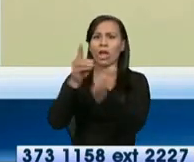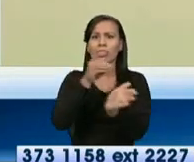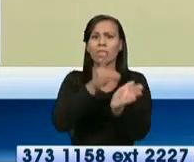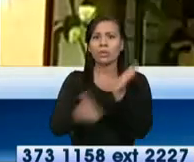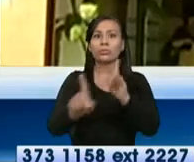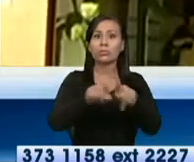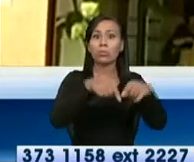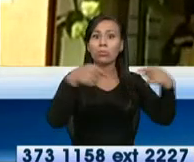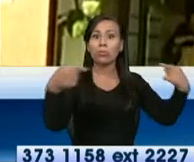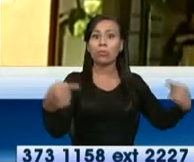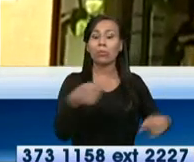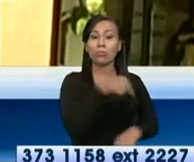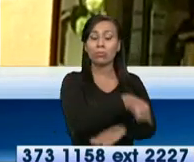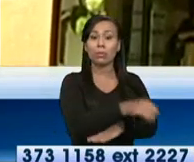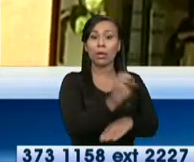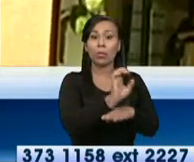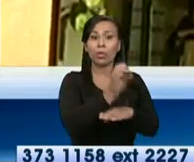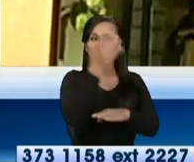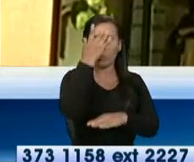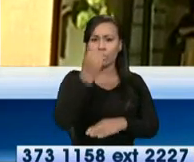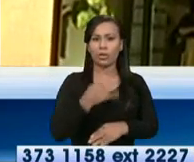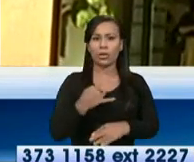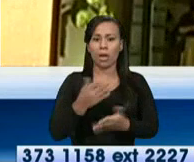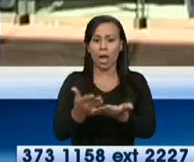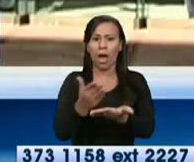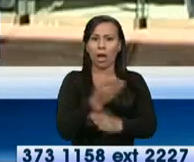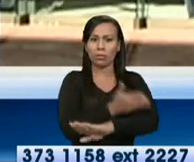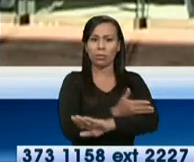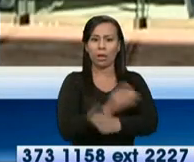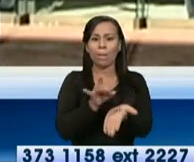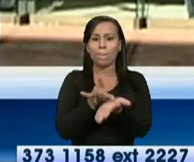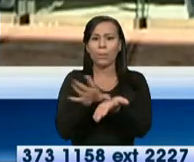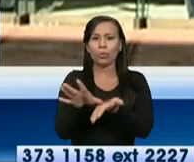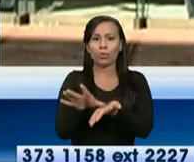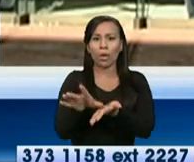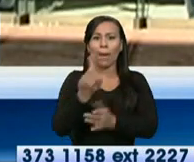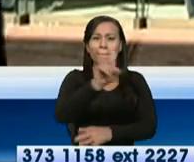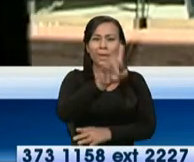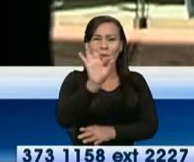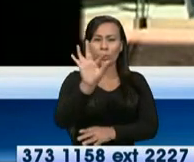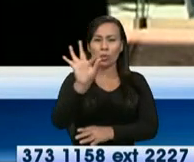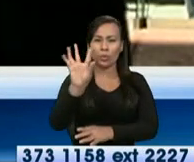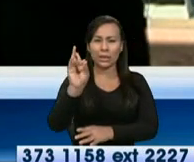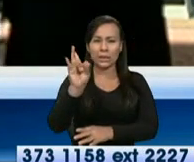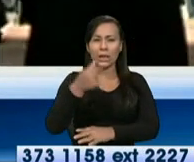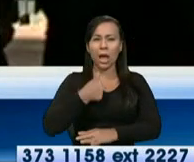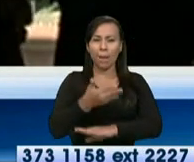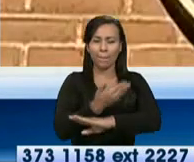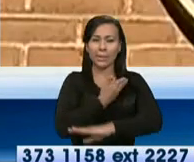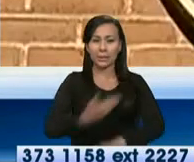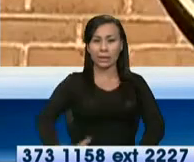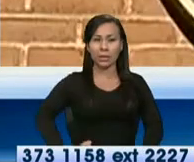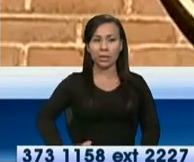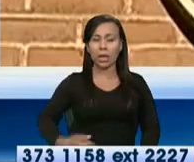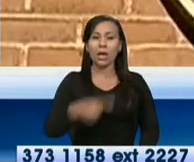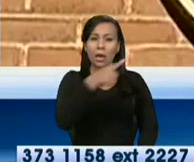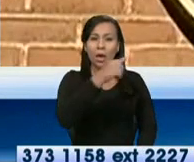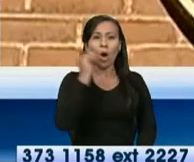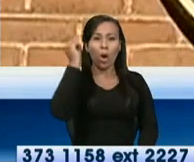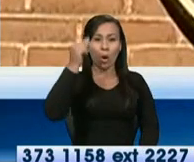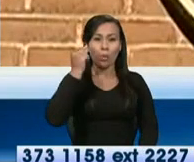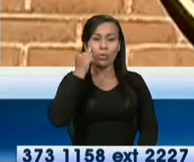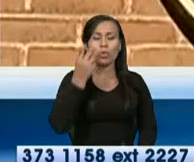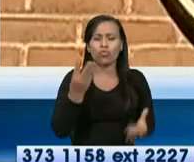demanda en contra del Estado ecuatoriano por su destitución de la presidencia en el año 1997. El documento asegura que su gobierno